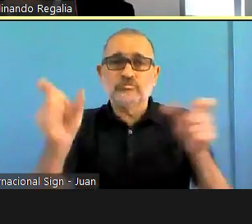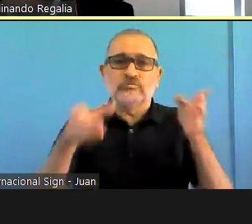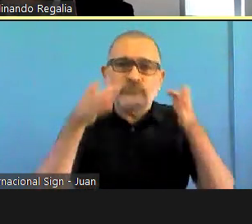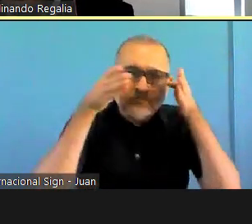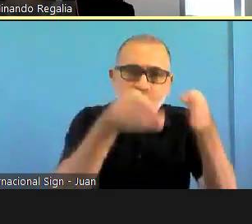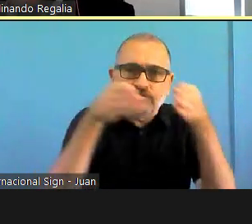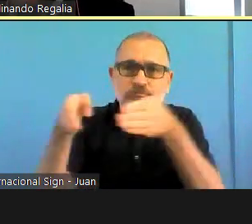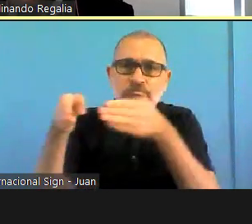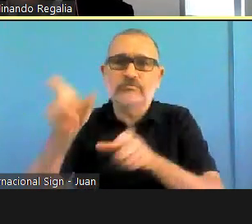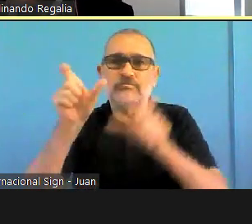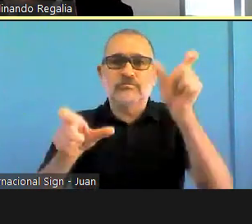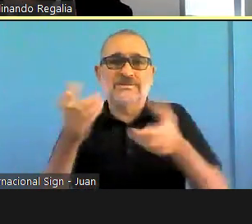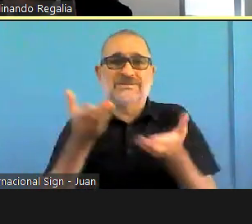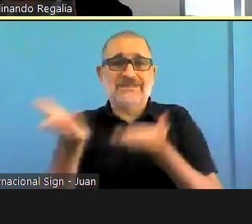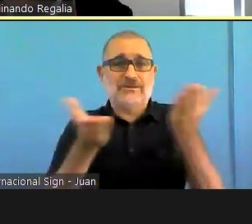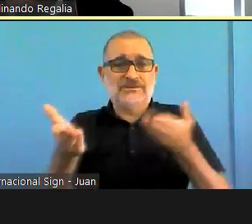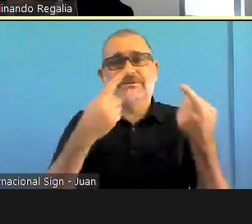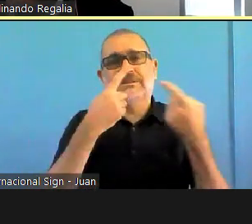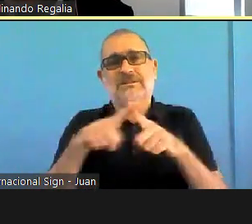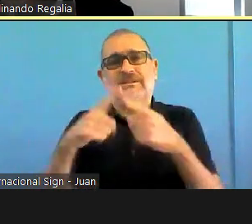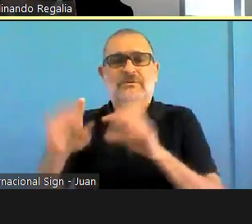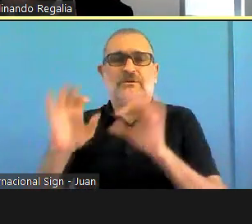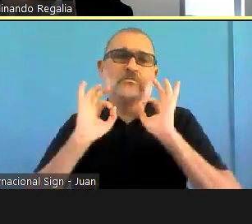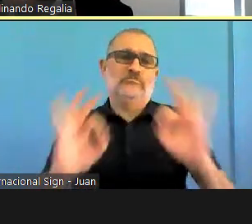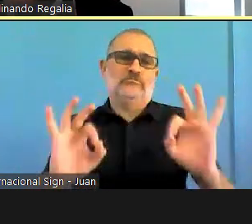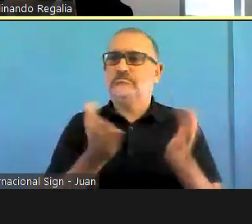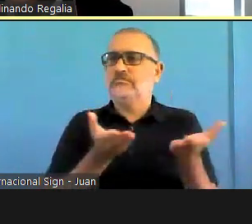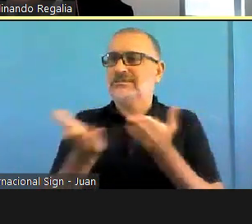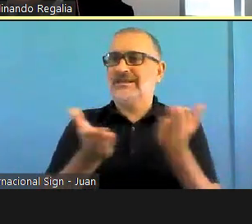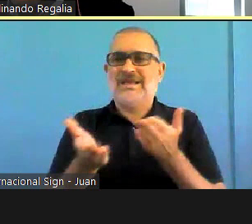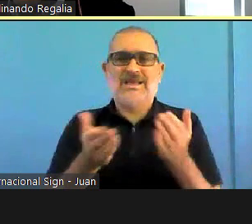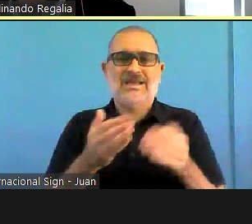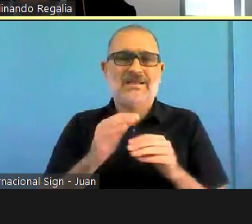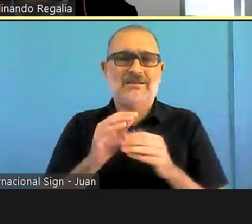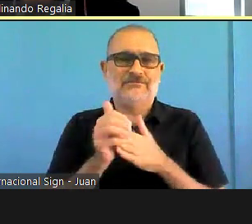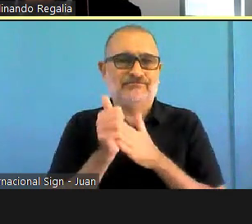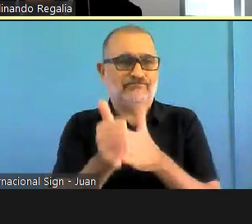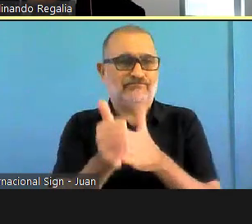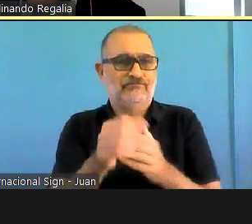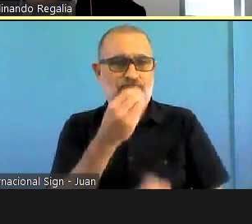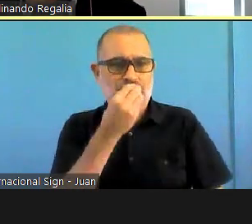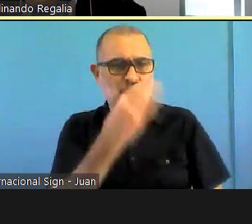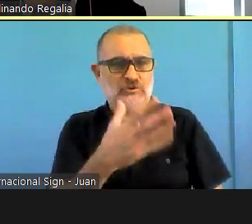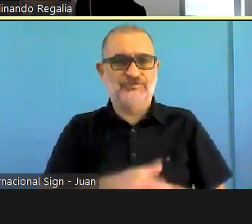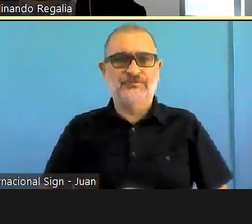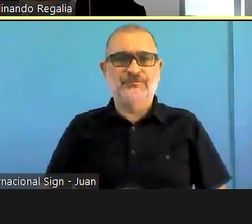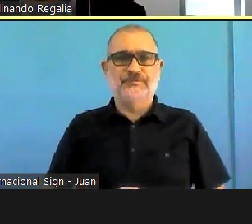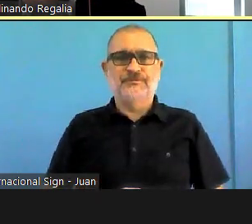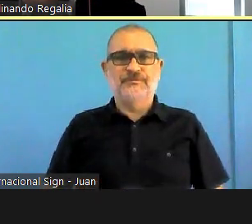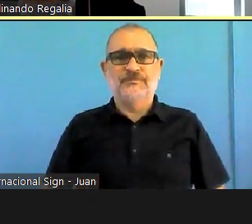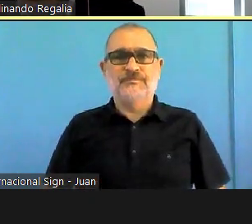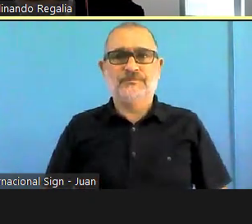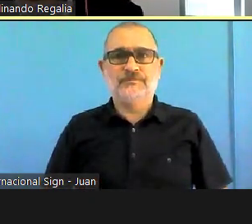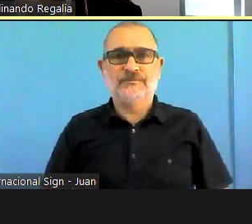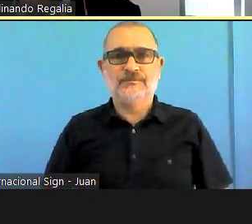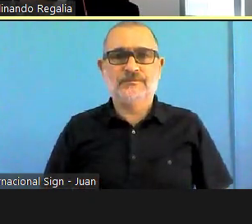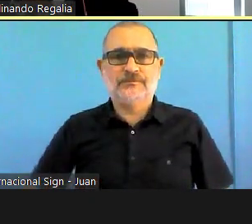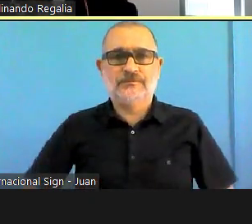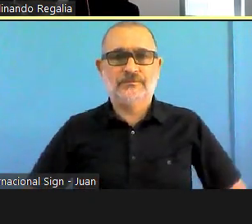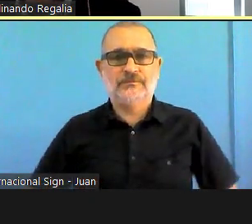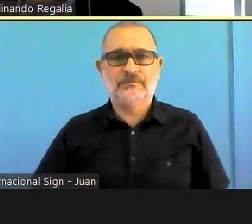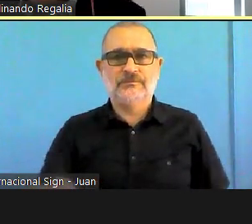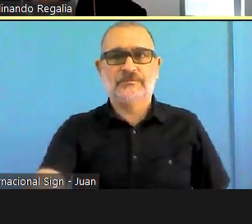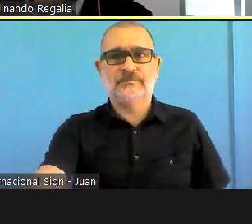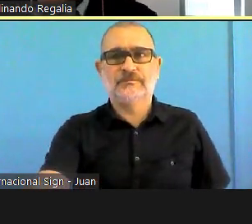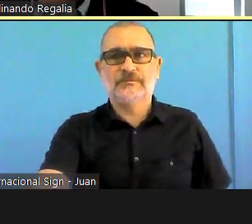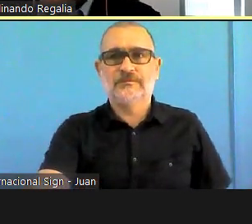para el registro digital, recoger mejores datos y utilizar la información para manejar los servicios no es novedoso ya. Los